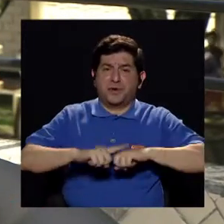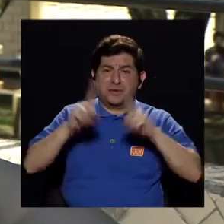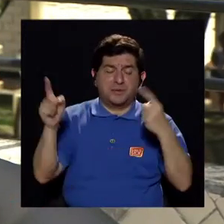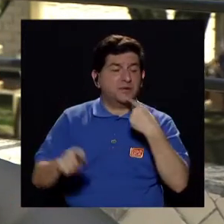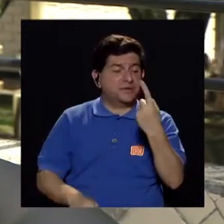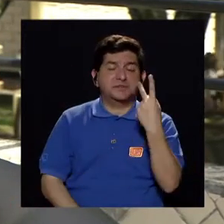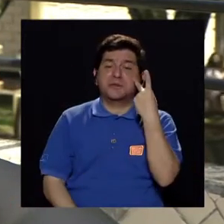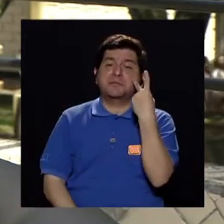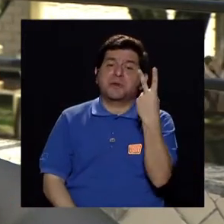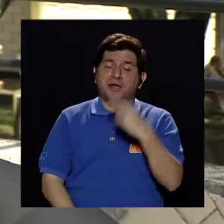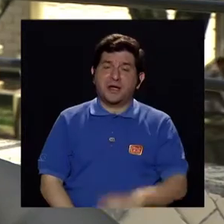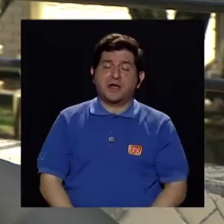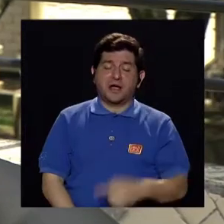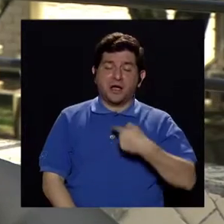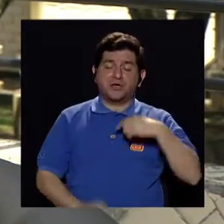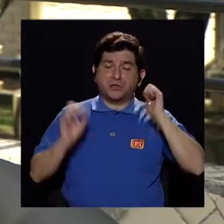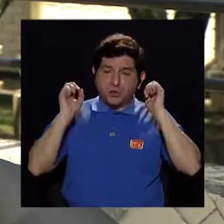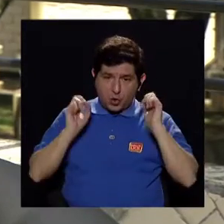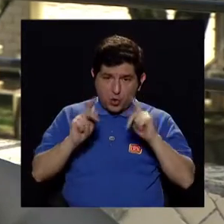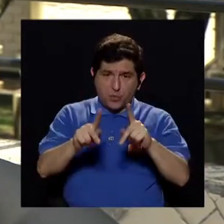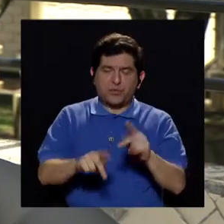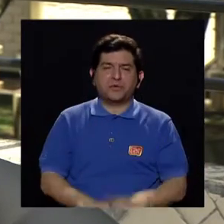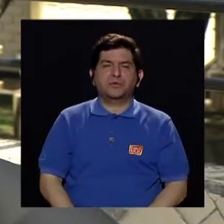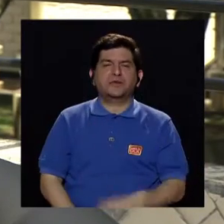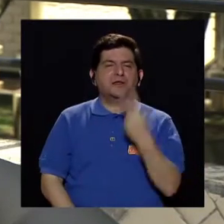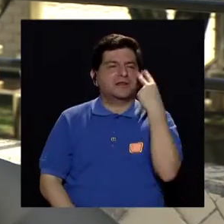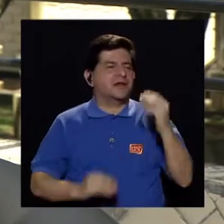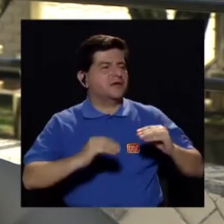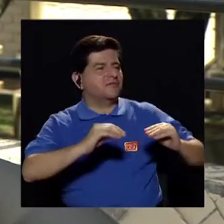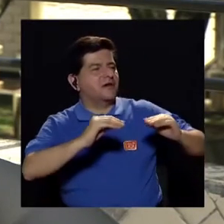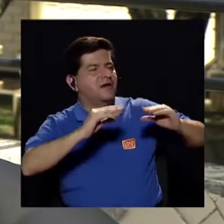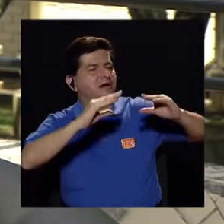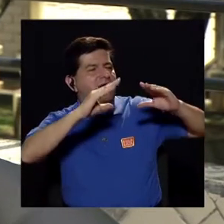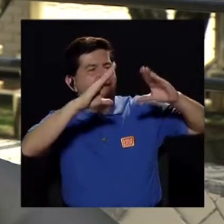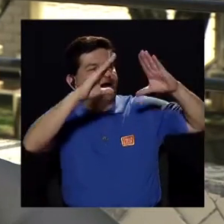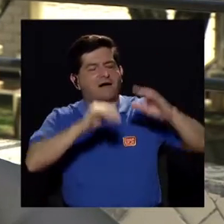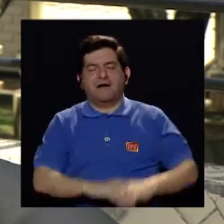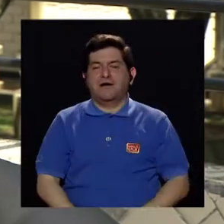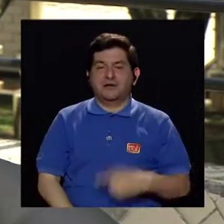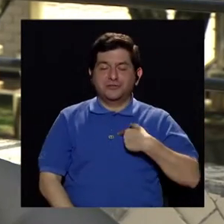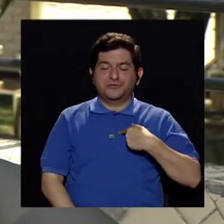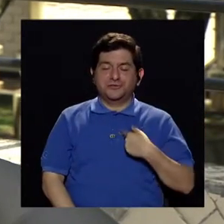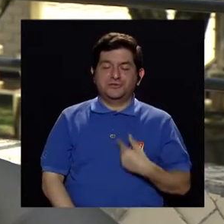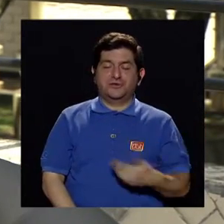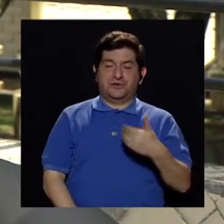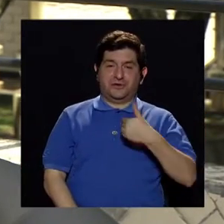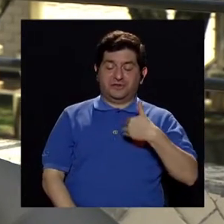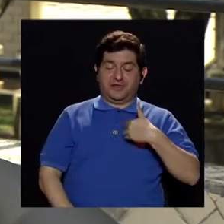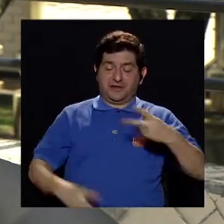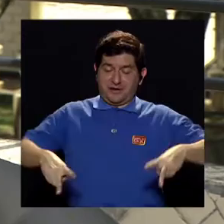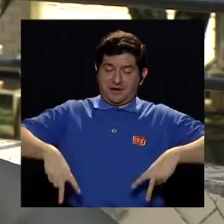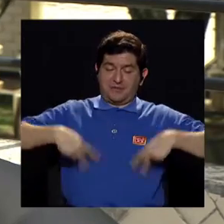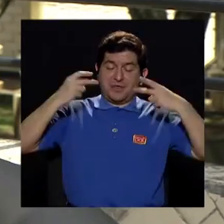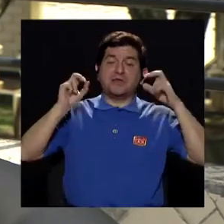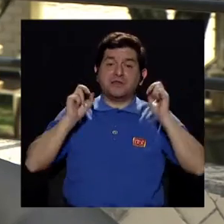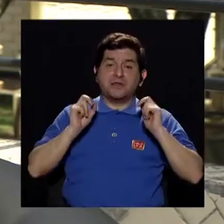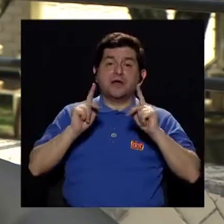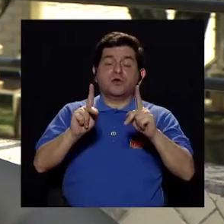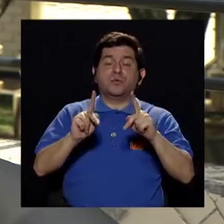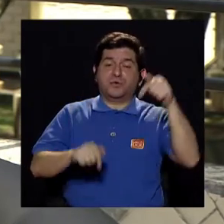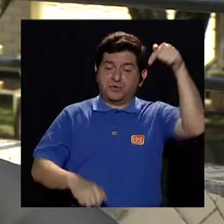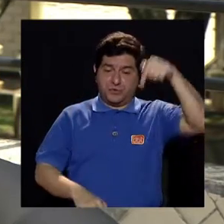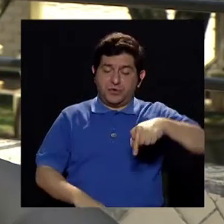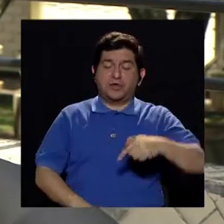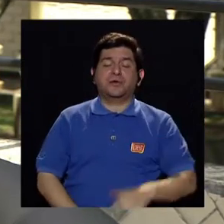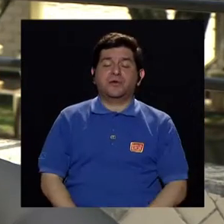pero de decir, mira, tengo la oportunidad de ver la mañana, tengo la oportunidad de abrir los ojos y una oportunidad más, tengo la